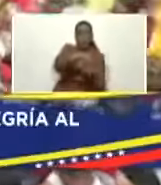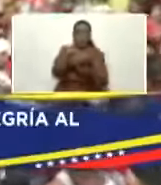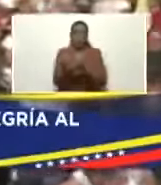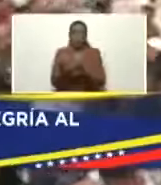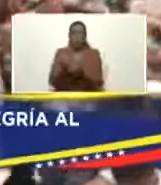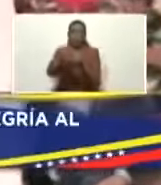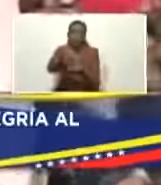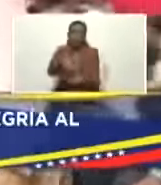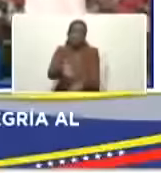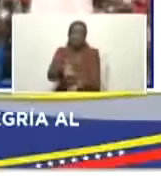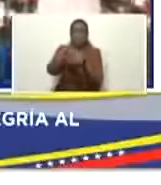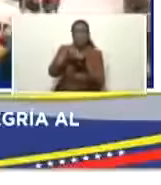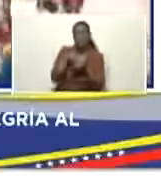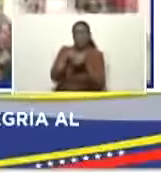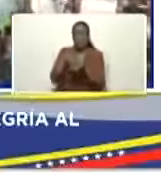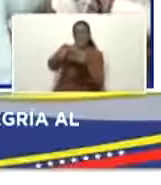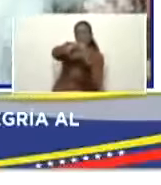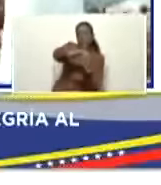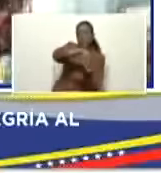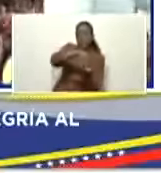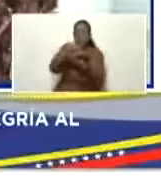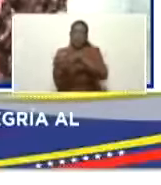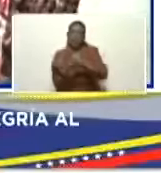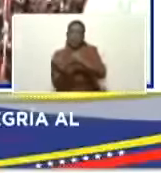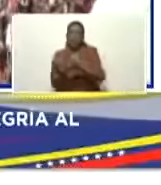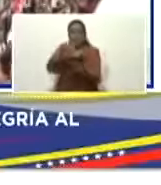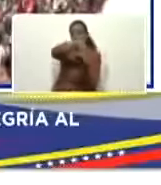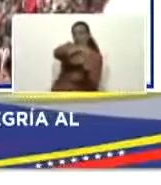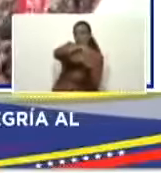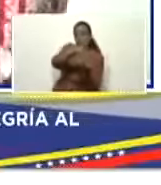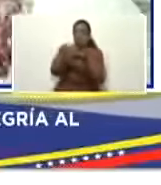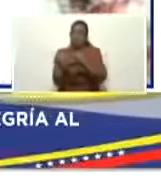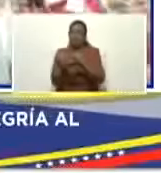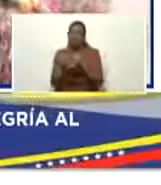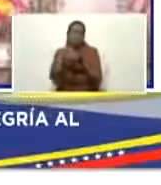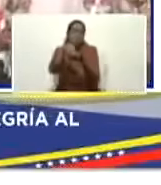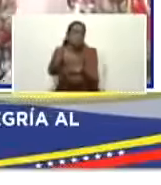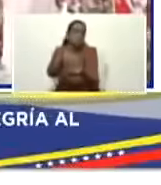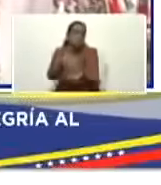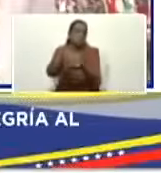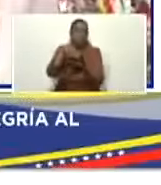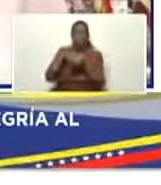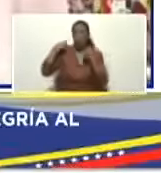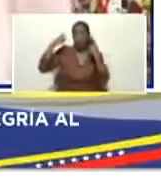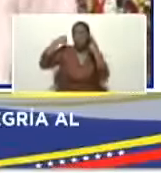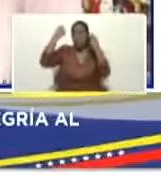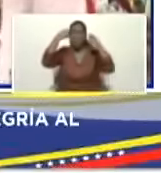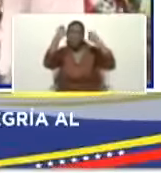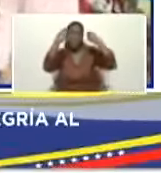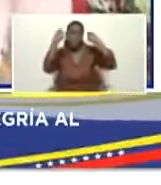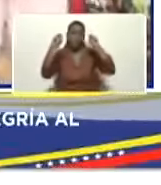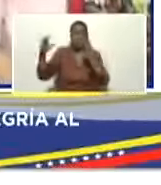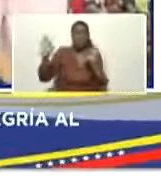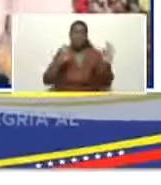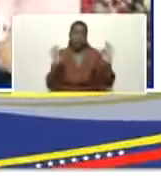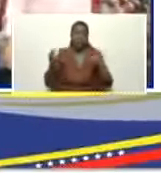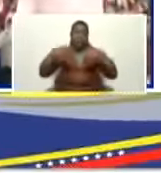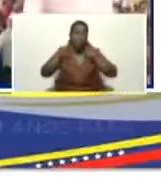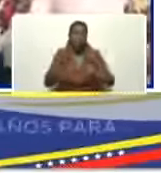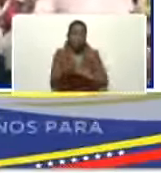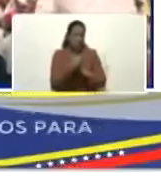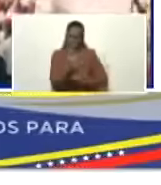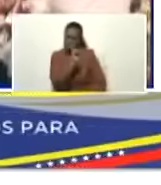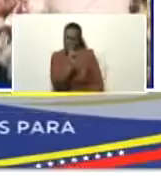paso al frente, un paso para acá. Dale para aquí, dale para allá. Que el pueblo está movilizado y no lo para